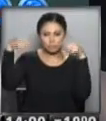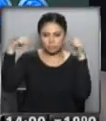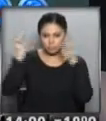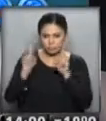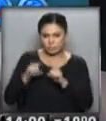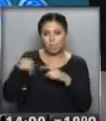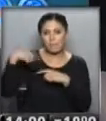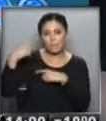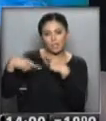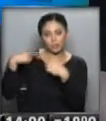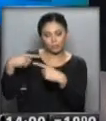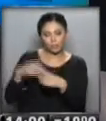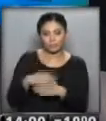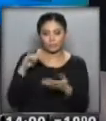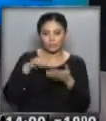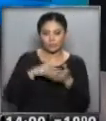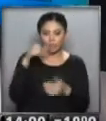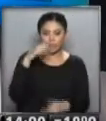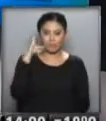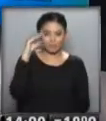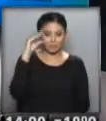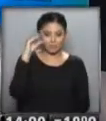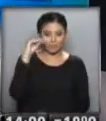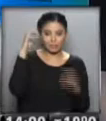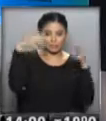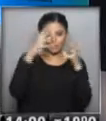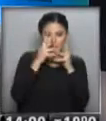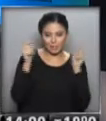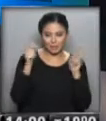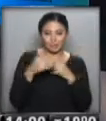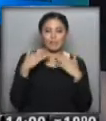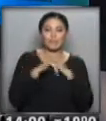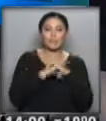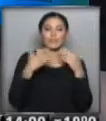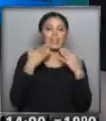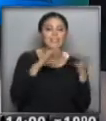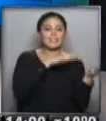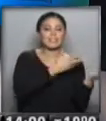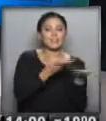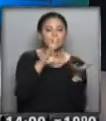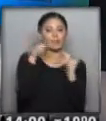mañana. En la ciudad de Buenos Aires esta noche va a dejar de llover. Información del Servicio Meteorológico Nacional.